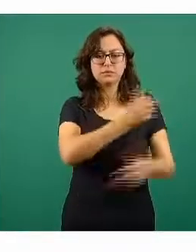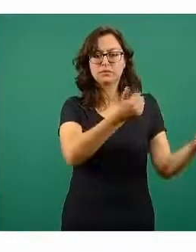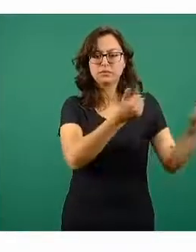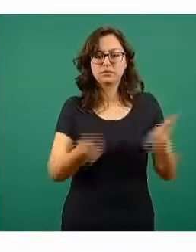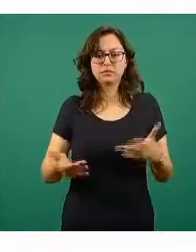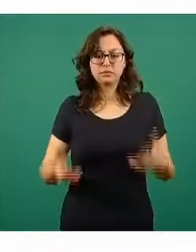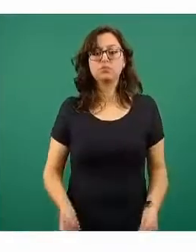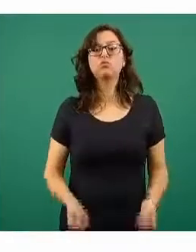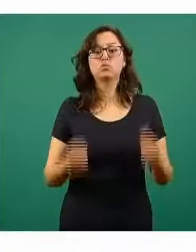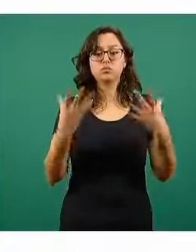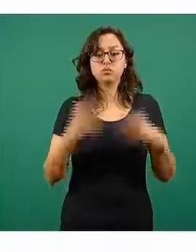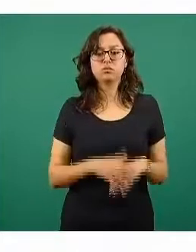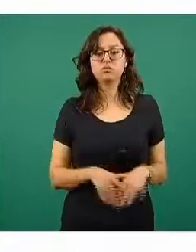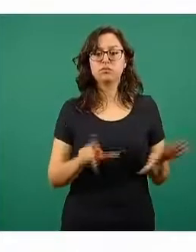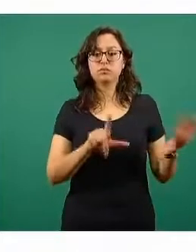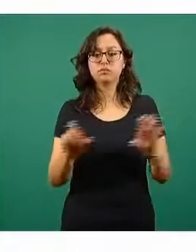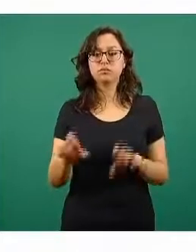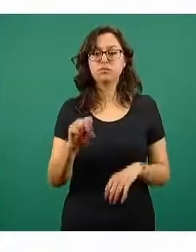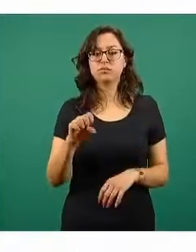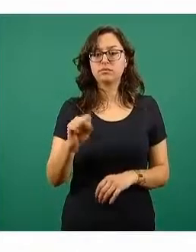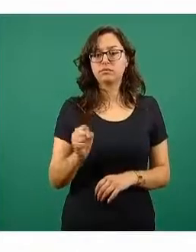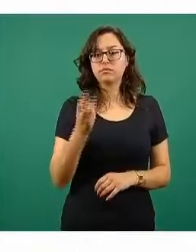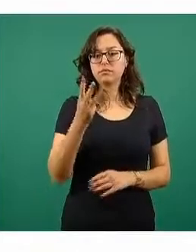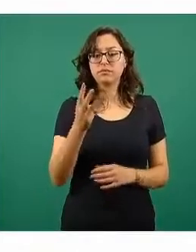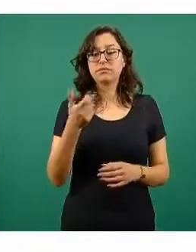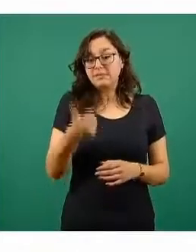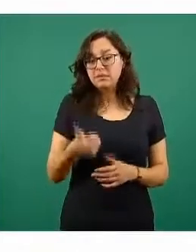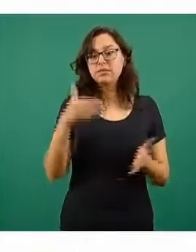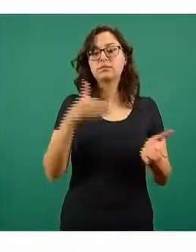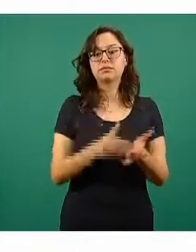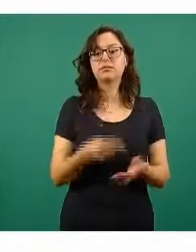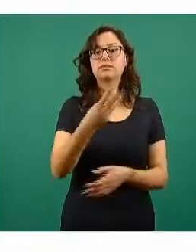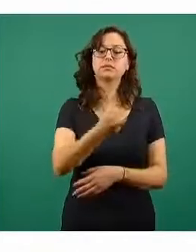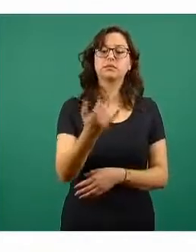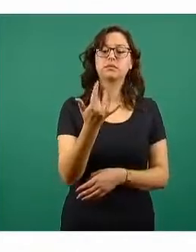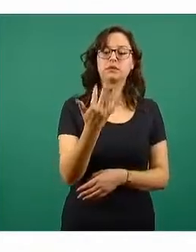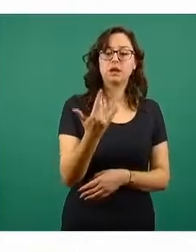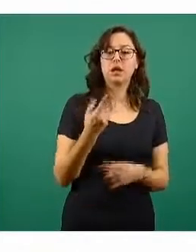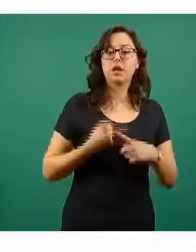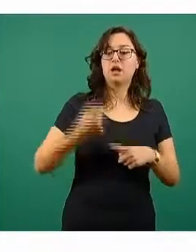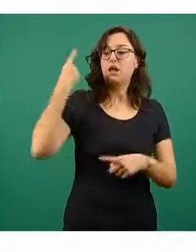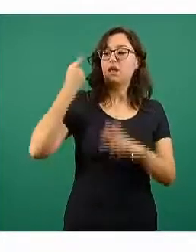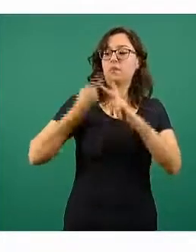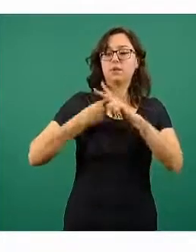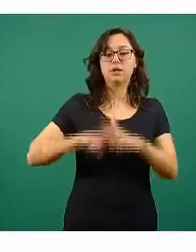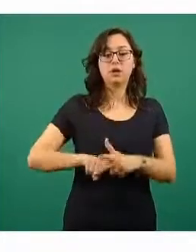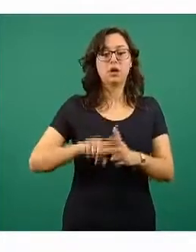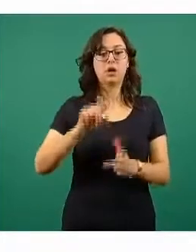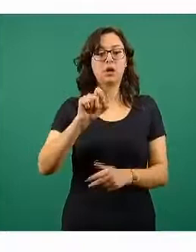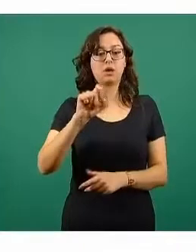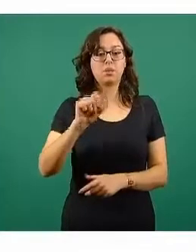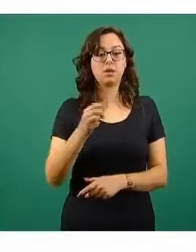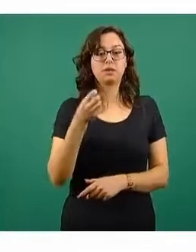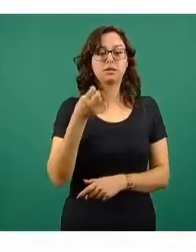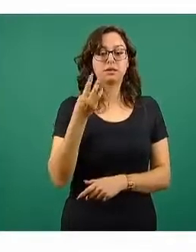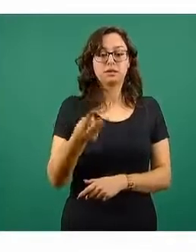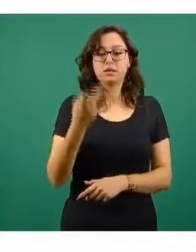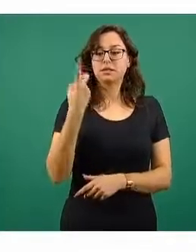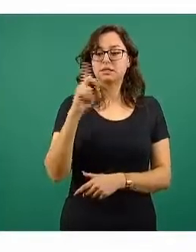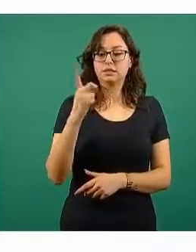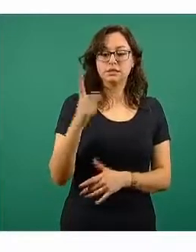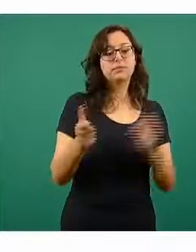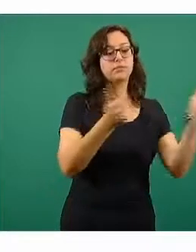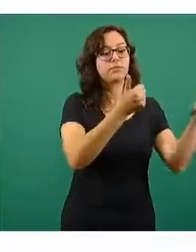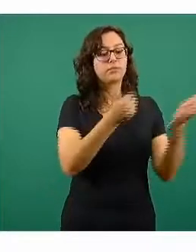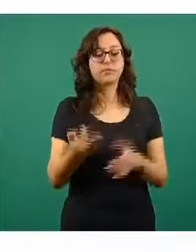766.350 desde que empezaron a llegar el pasado 23 de diciembre. Recordar que estamos utilizando en este momento solo